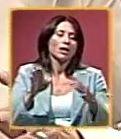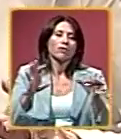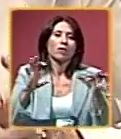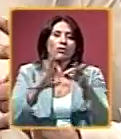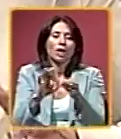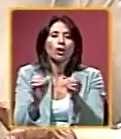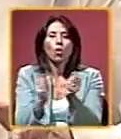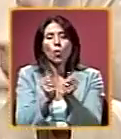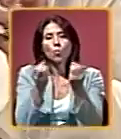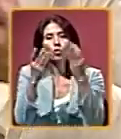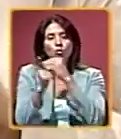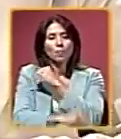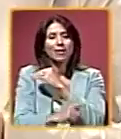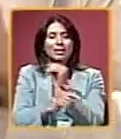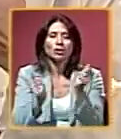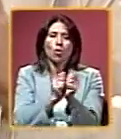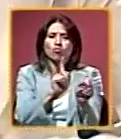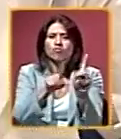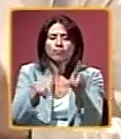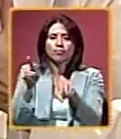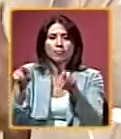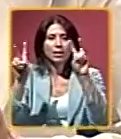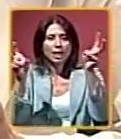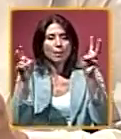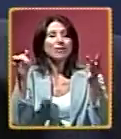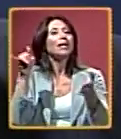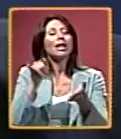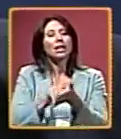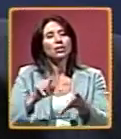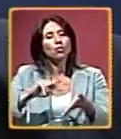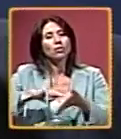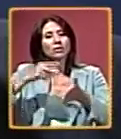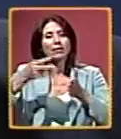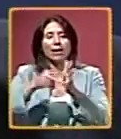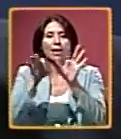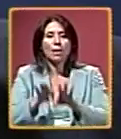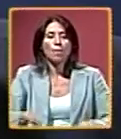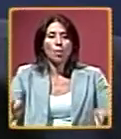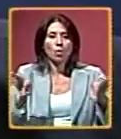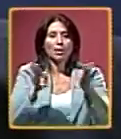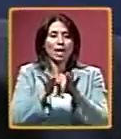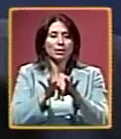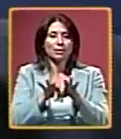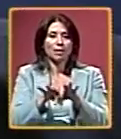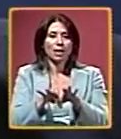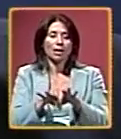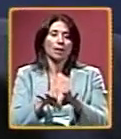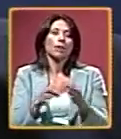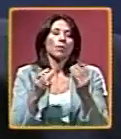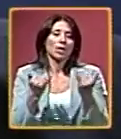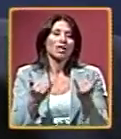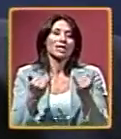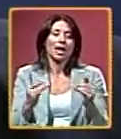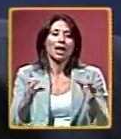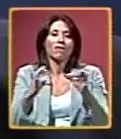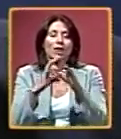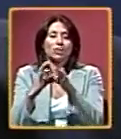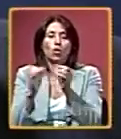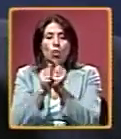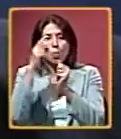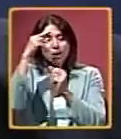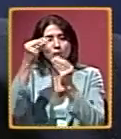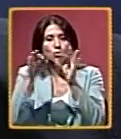una diversidad de temas, y eso le da un peso importante, además de que por sí ya lo tiene la relación con México. Este otro componente